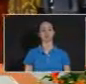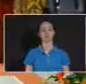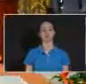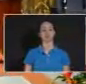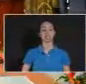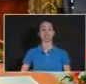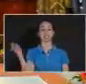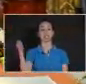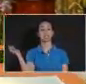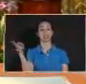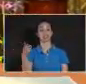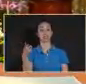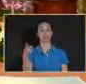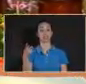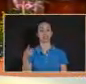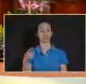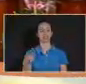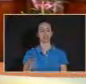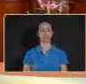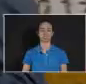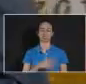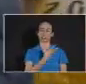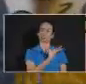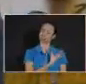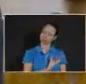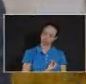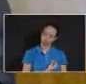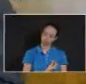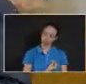David hace luto, hace duelo